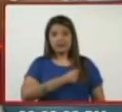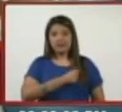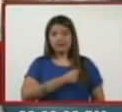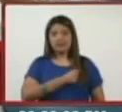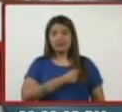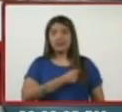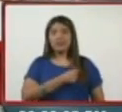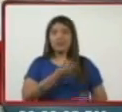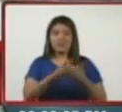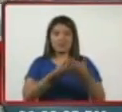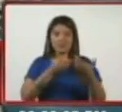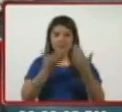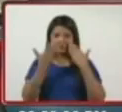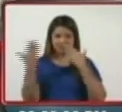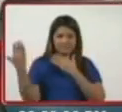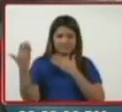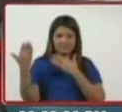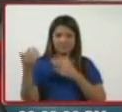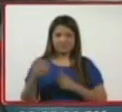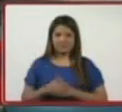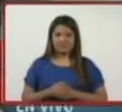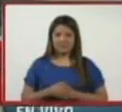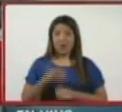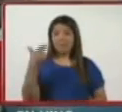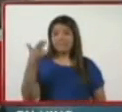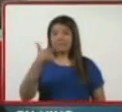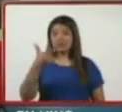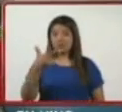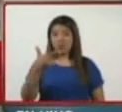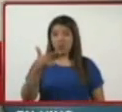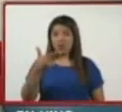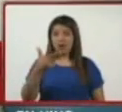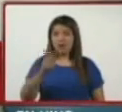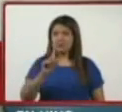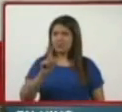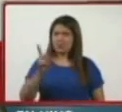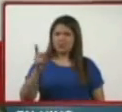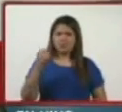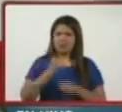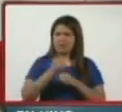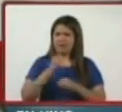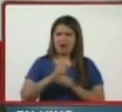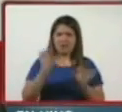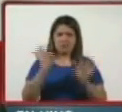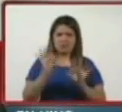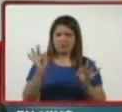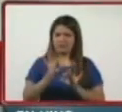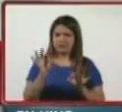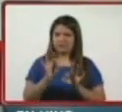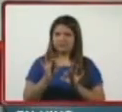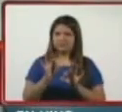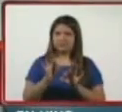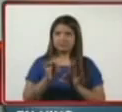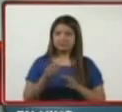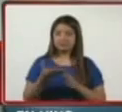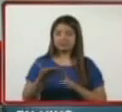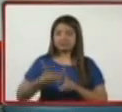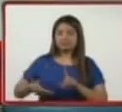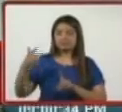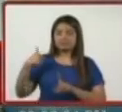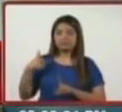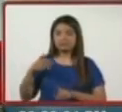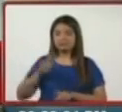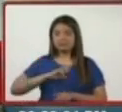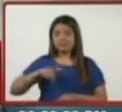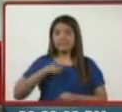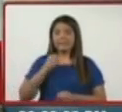armamento. Este armamento, una pistola, no se encontraba de servicio, estaba a nuestras espaldas, donde estaban